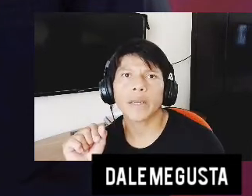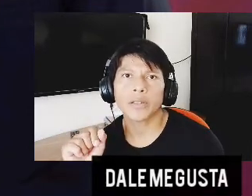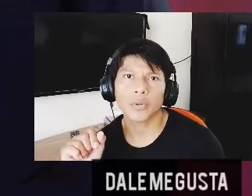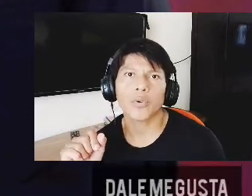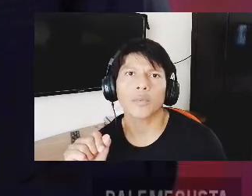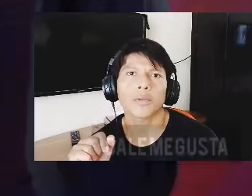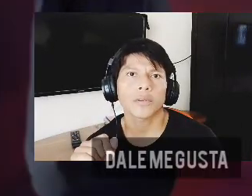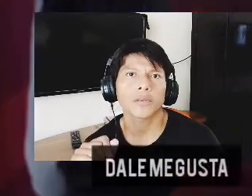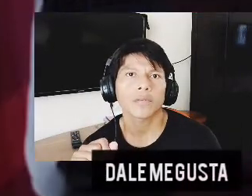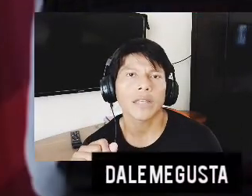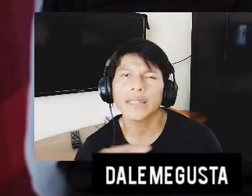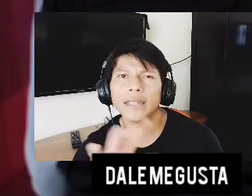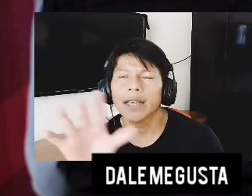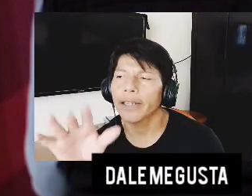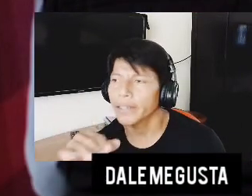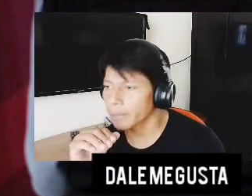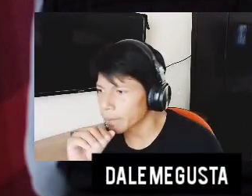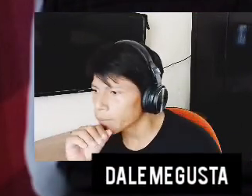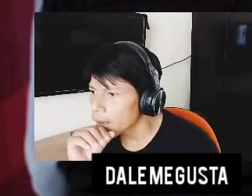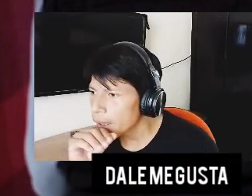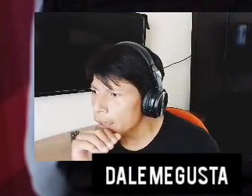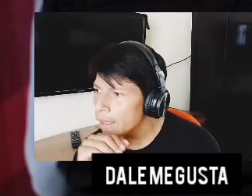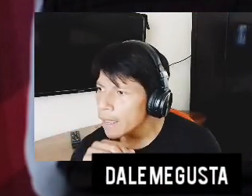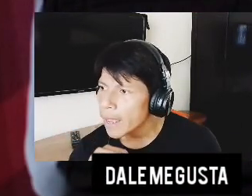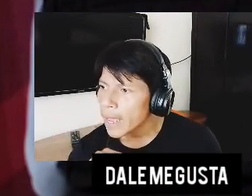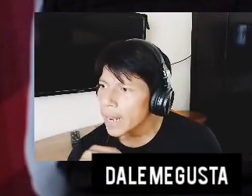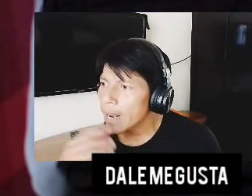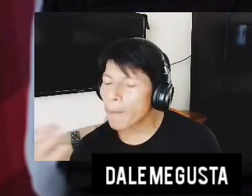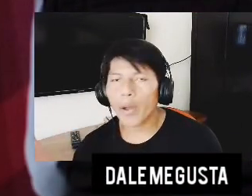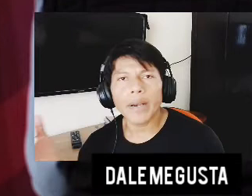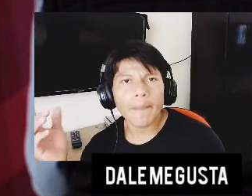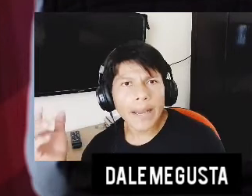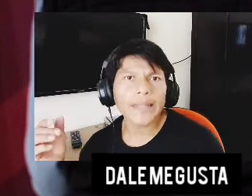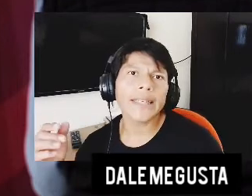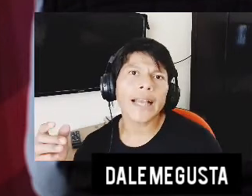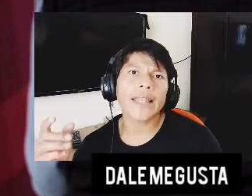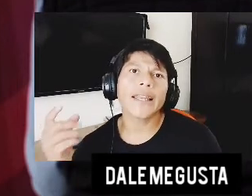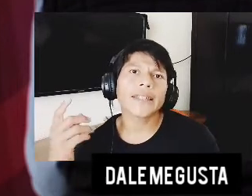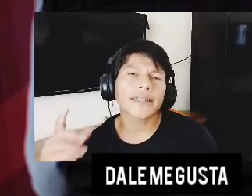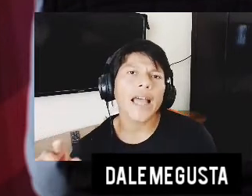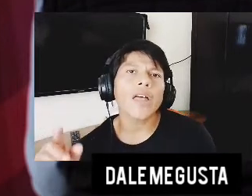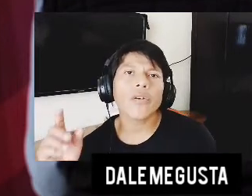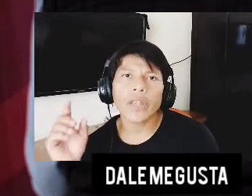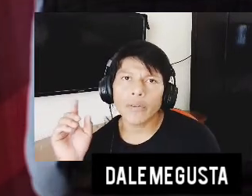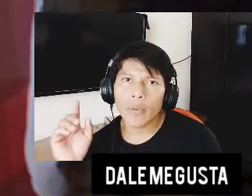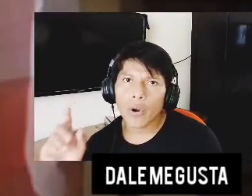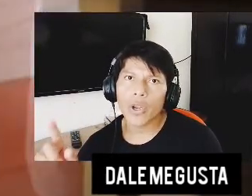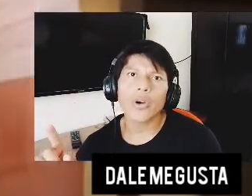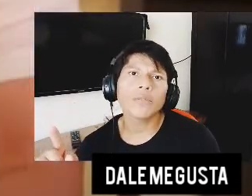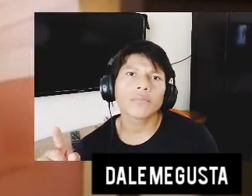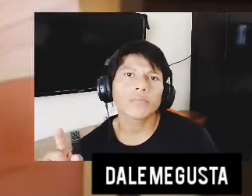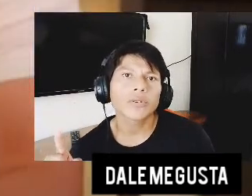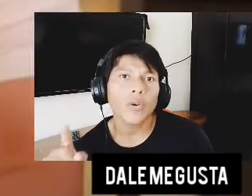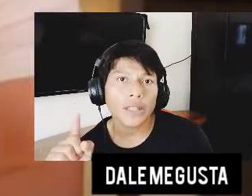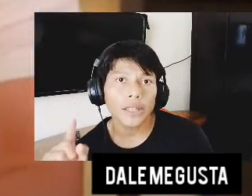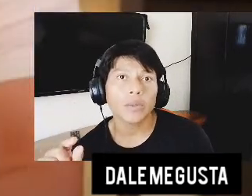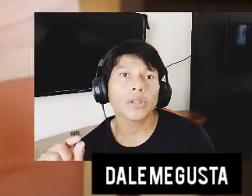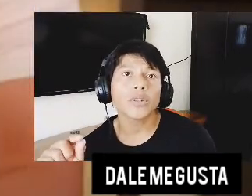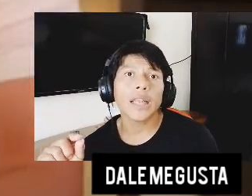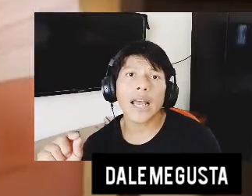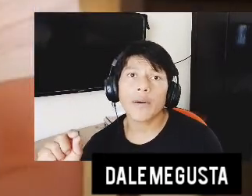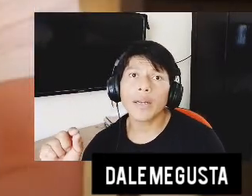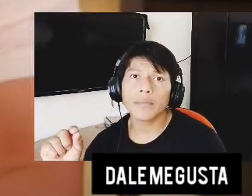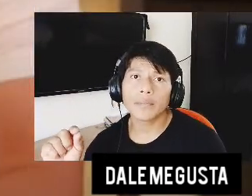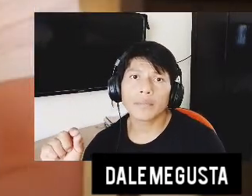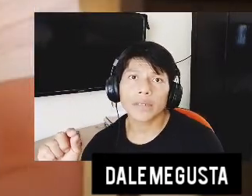de sus partidos. Así es la derecha. Bueno. La problemática del estado de Nuevo León, con la